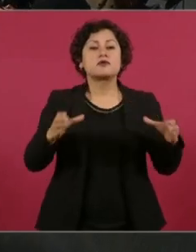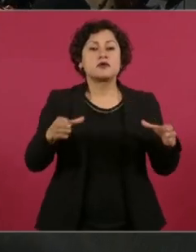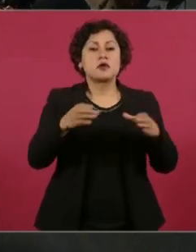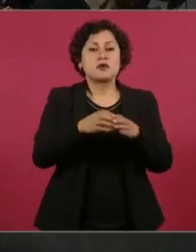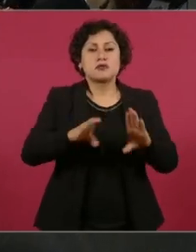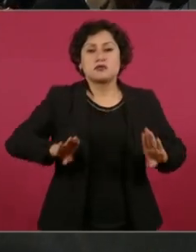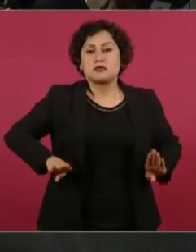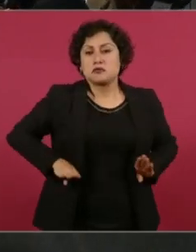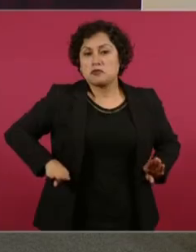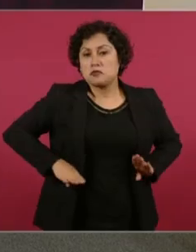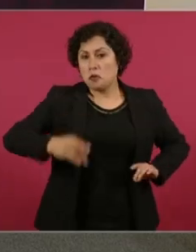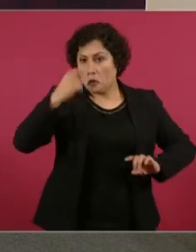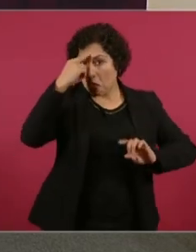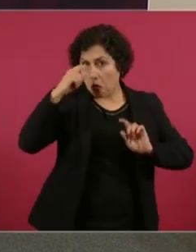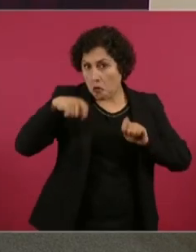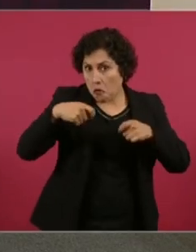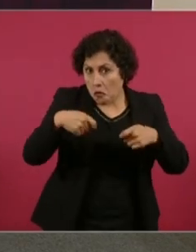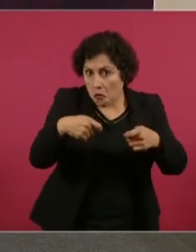países vino Milei.